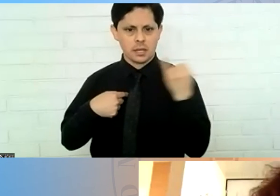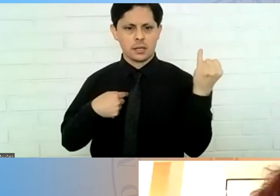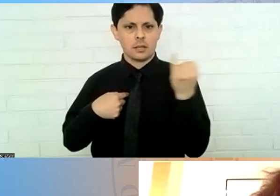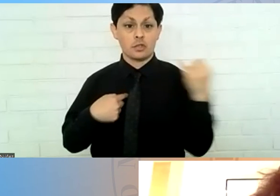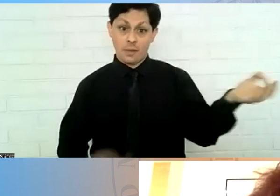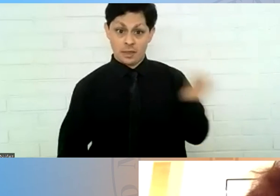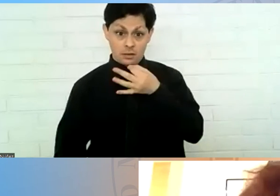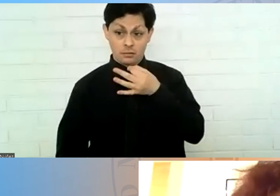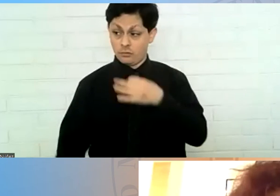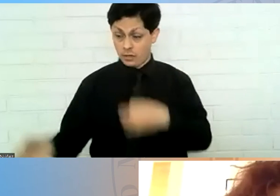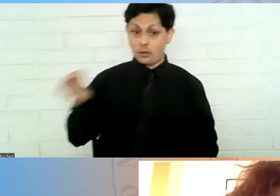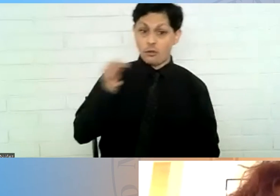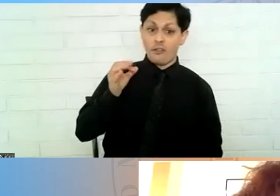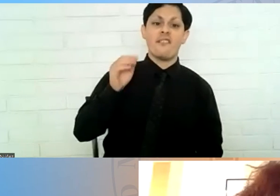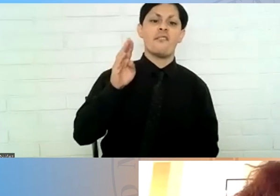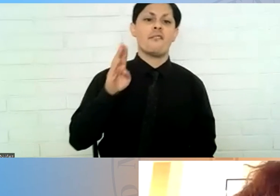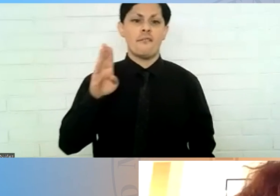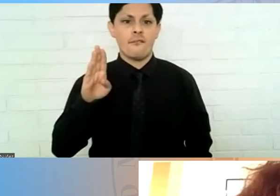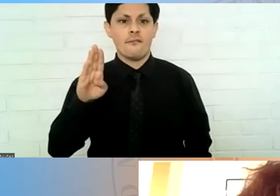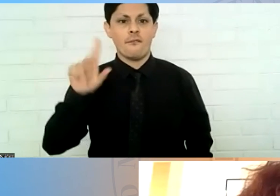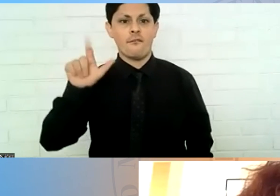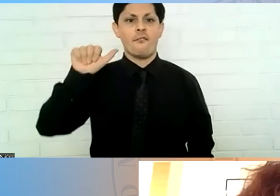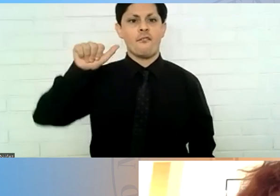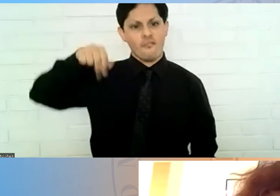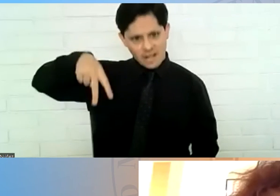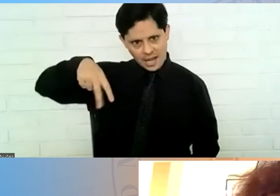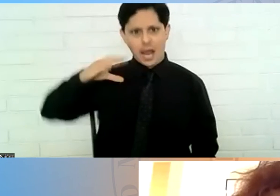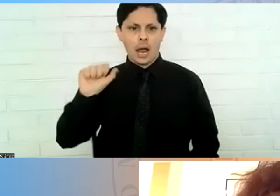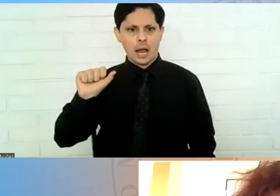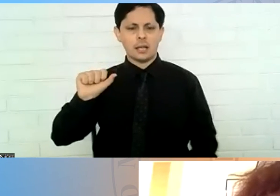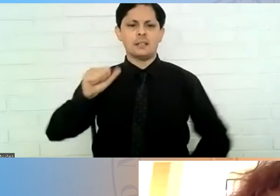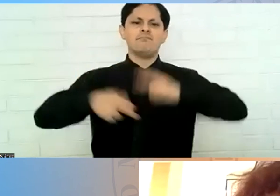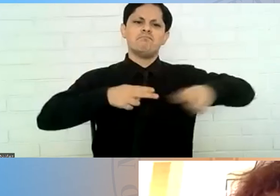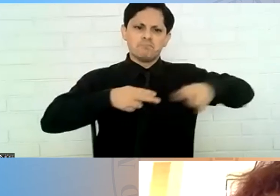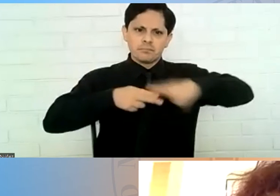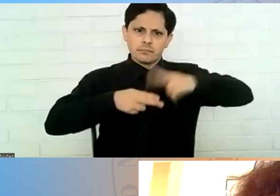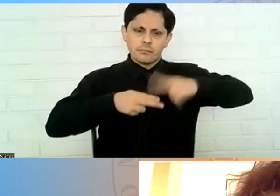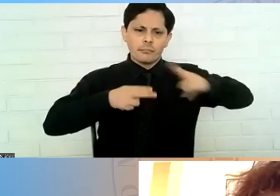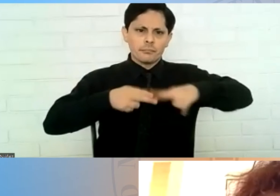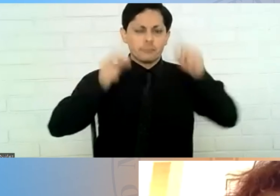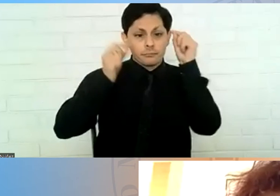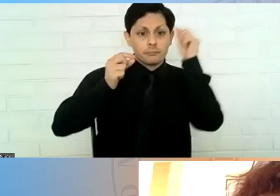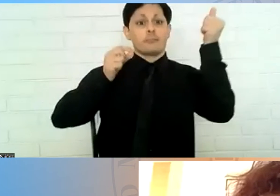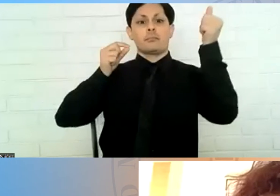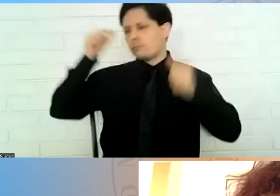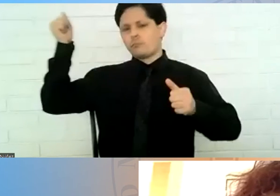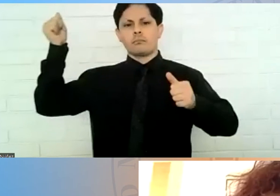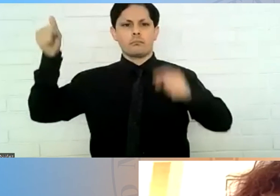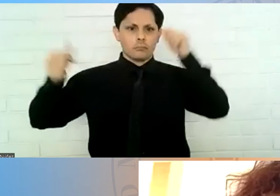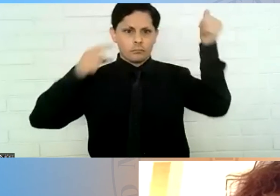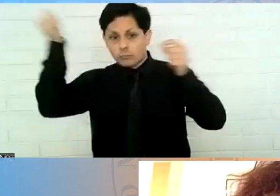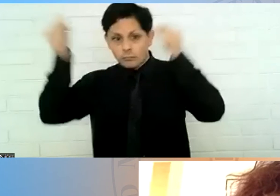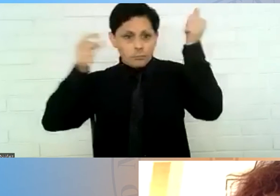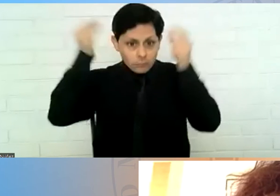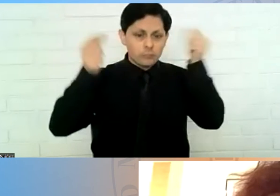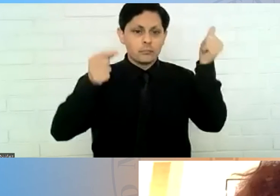Blanca, esto de revelarnos de alguna forma y empezar a hacer las cosas como realmente creemos que hay que hacerlas, ¿ya?